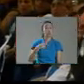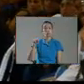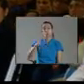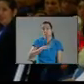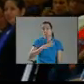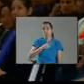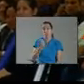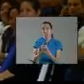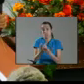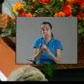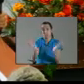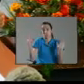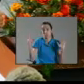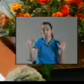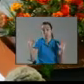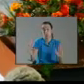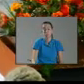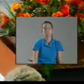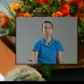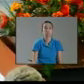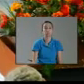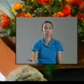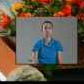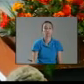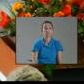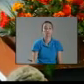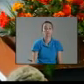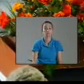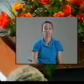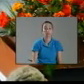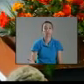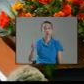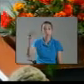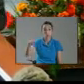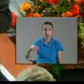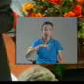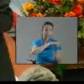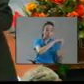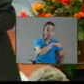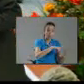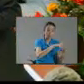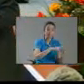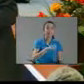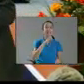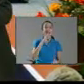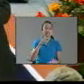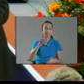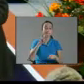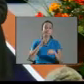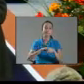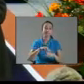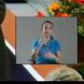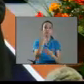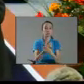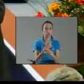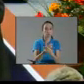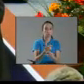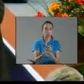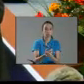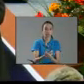¿Cómo que me la diste? No lo veo. Pero te la di. ¿Dónde estaba cuando